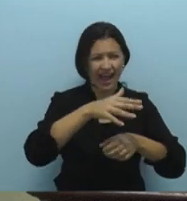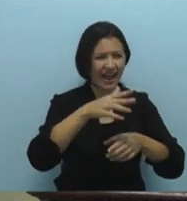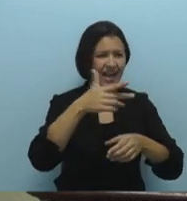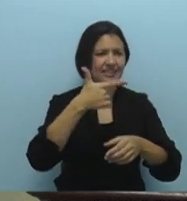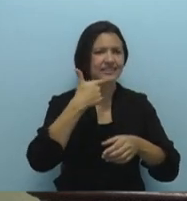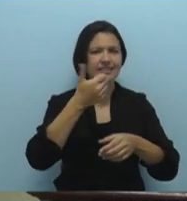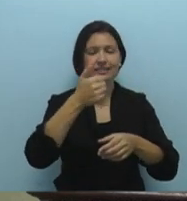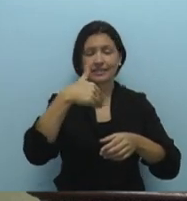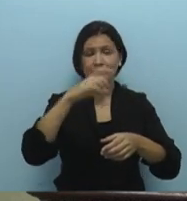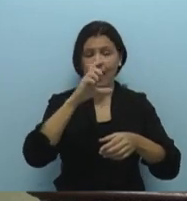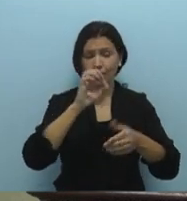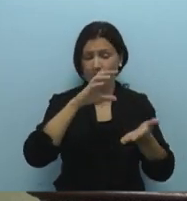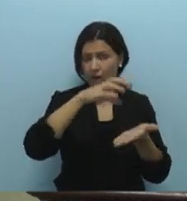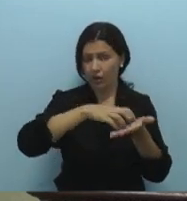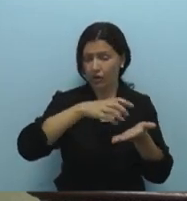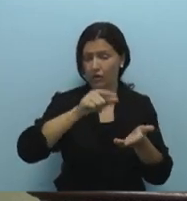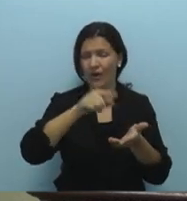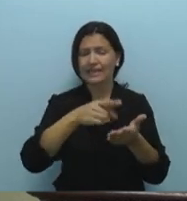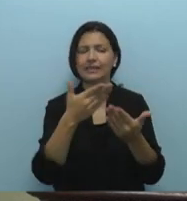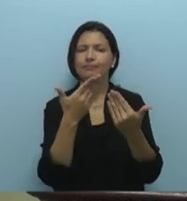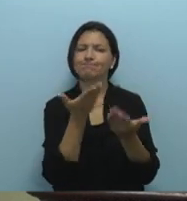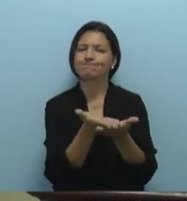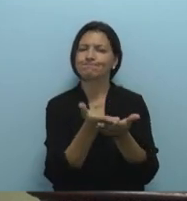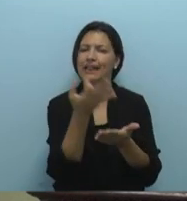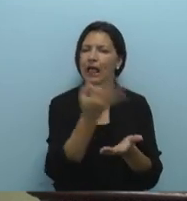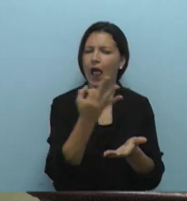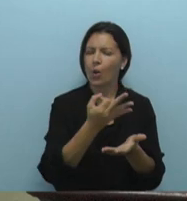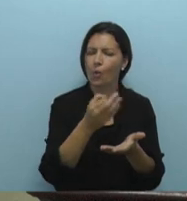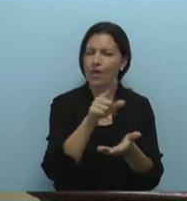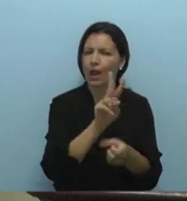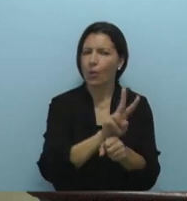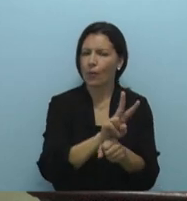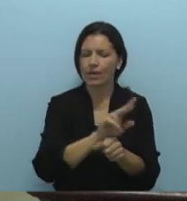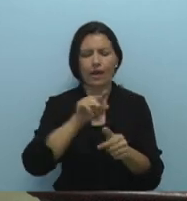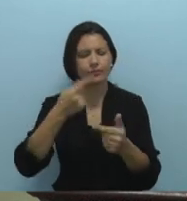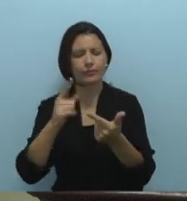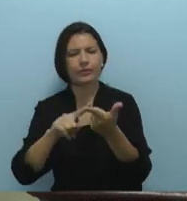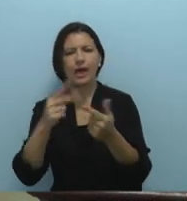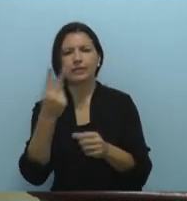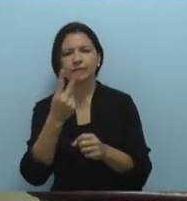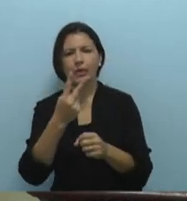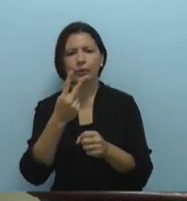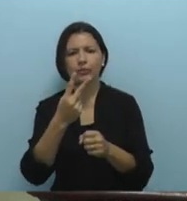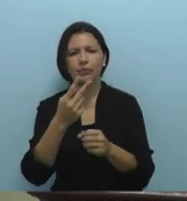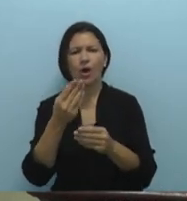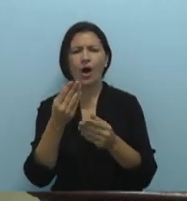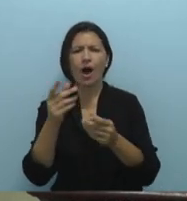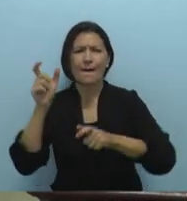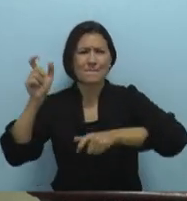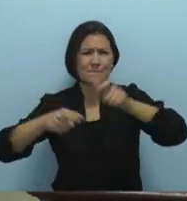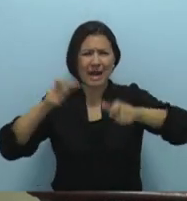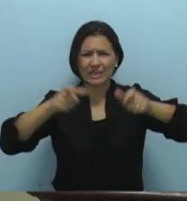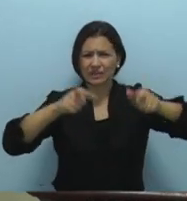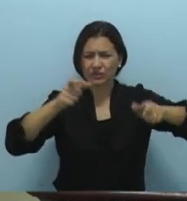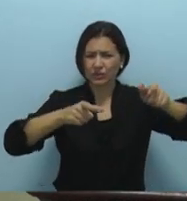otro tiene que ver con un proyecto de comunicación y pedido de informe por el alto índice de suicidios que hay en